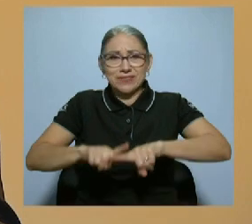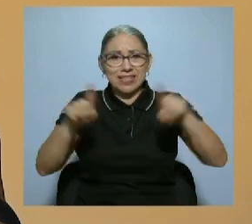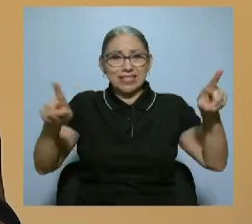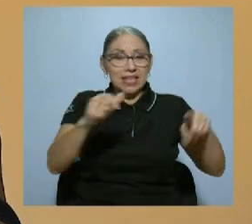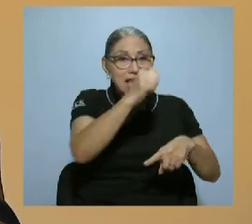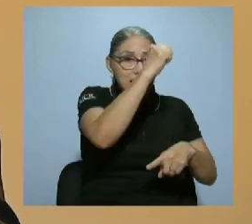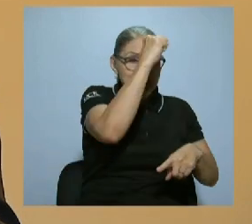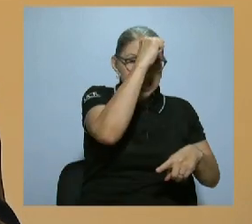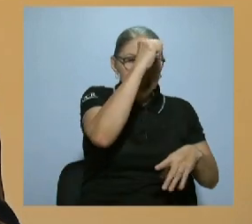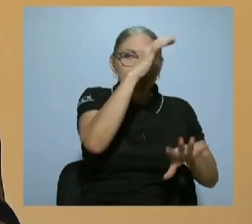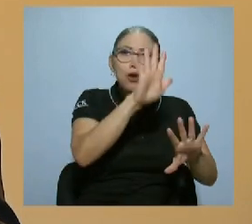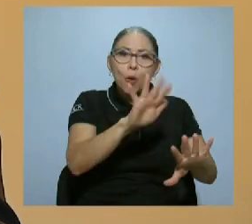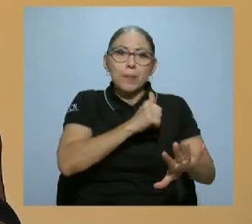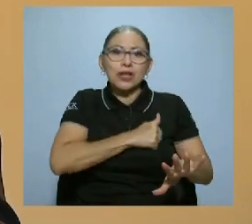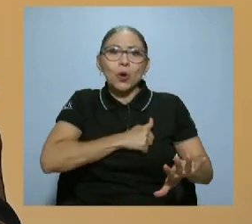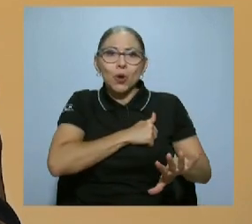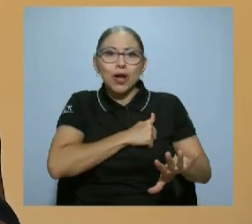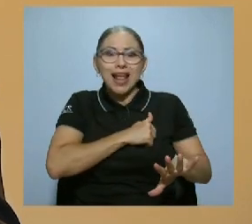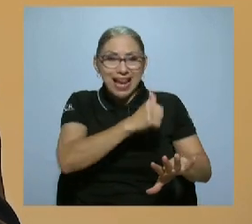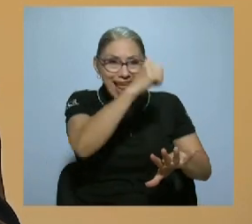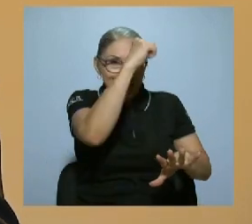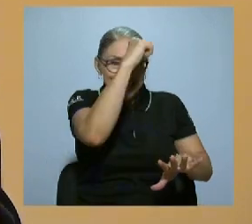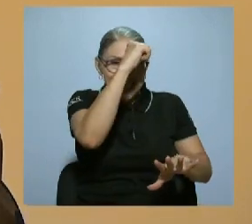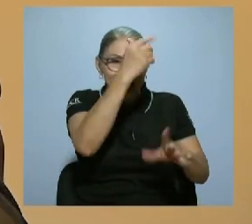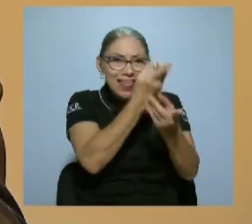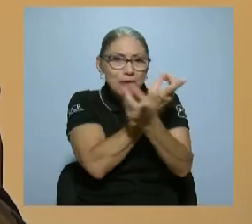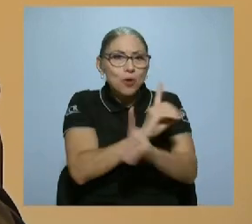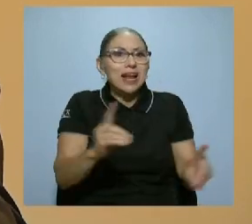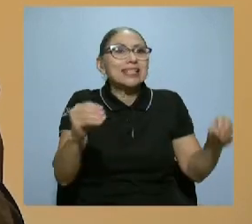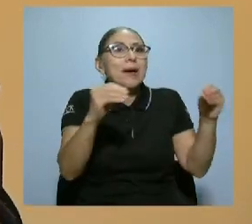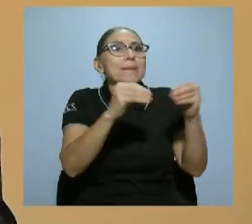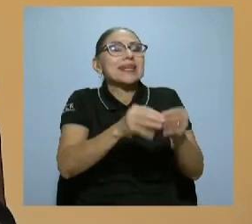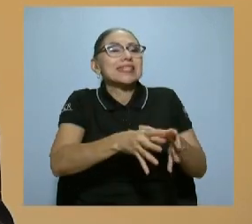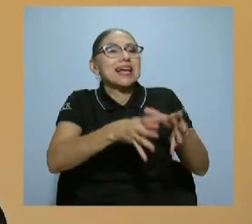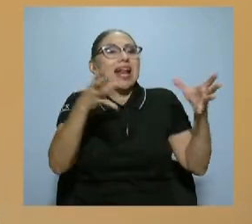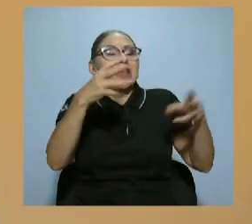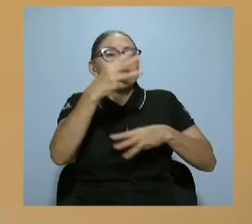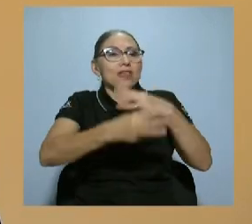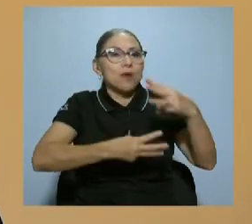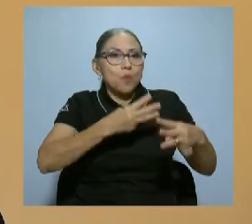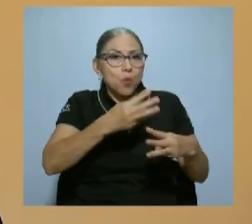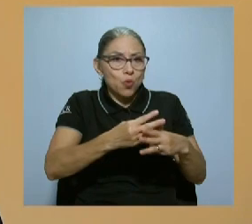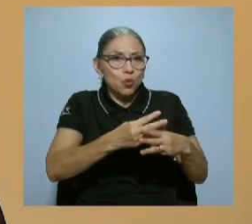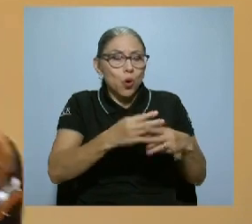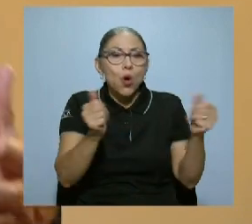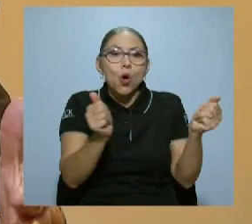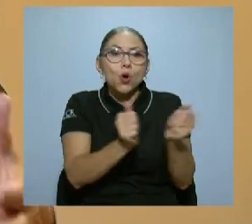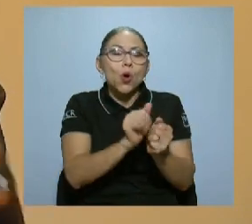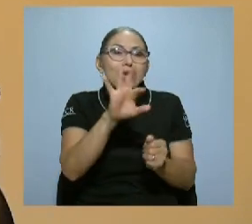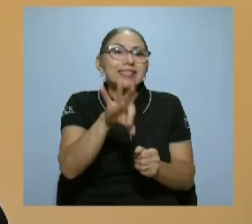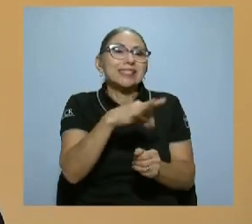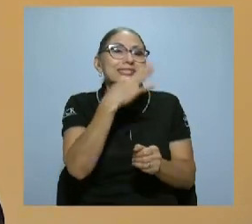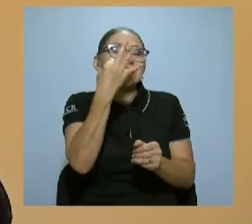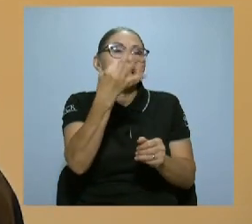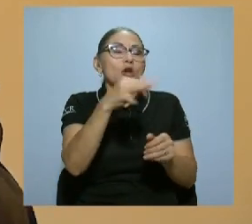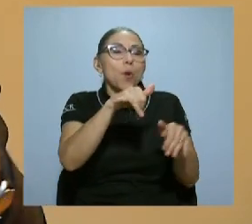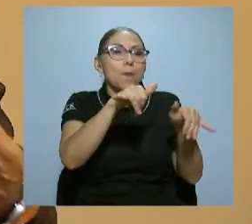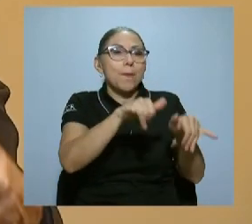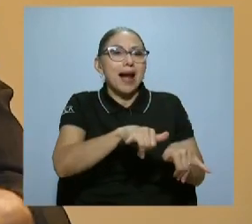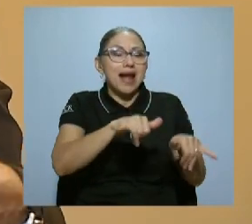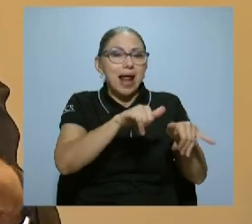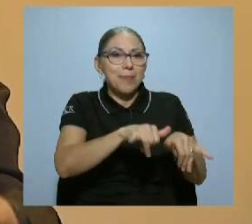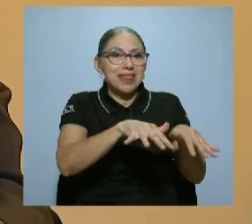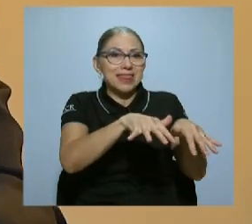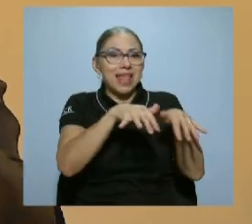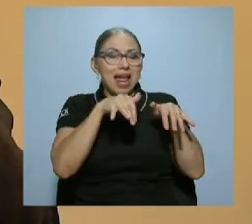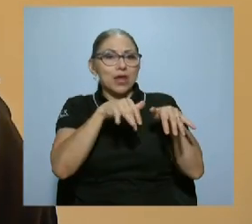vieja, más grande del mundo, como democracia, con el estilo parlamentario inglés. Pakistán ha tenido más